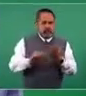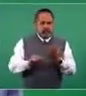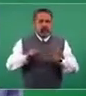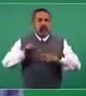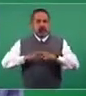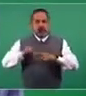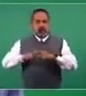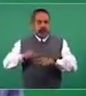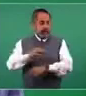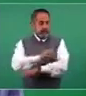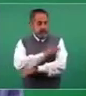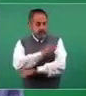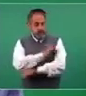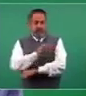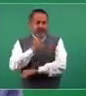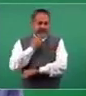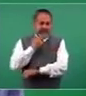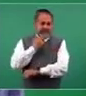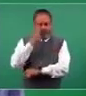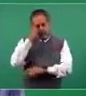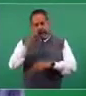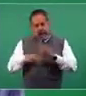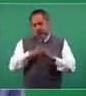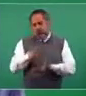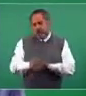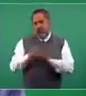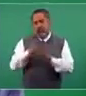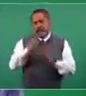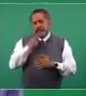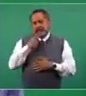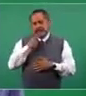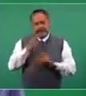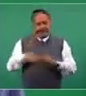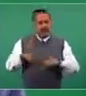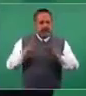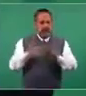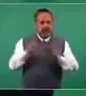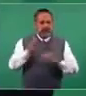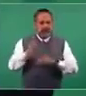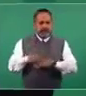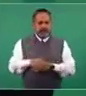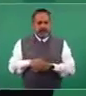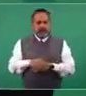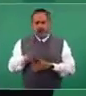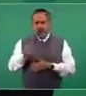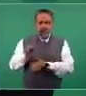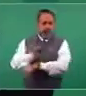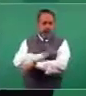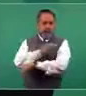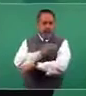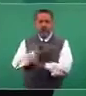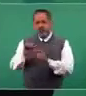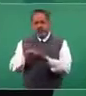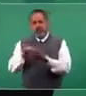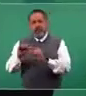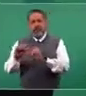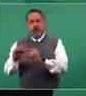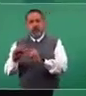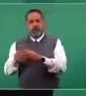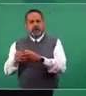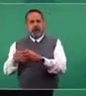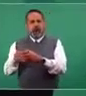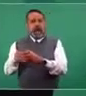contribución que hace la vacunación, aunque la vacunación definitivamente es importante, pero todavía es un porcentaje pequeño para pensar que